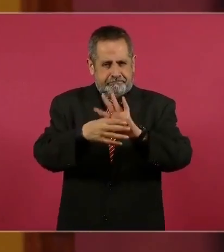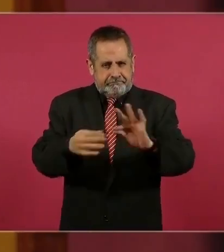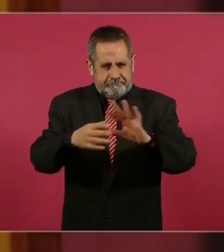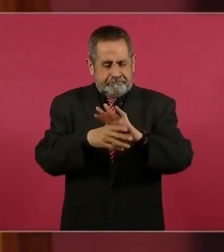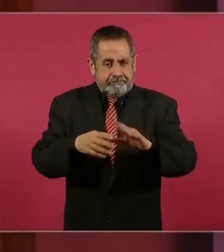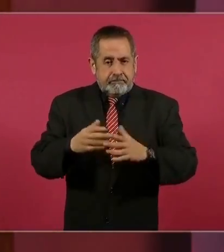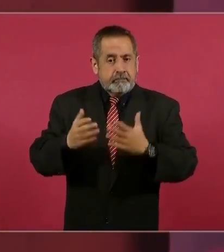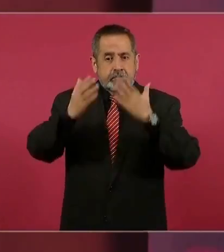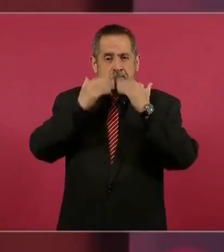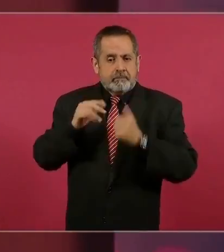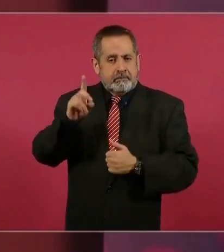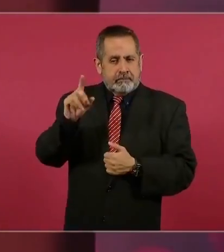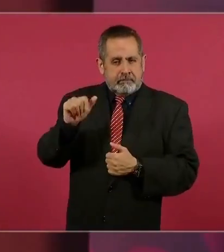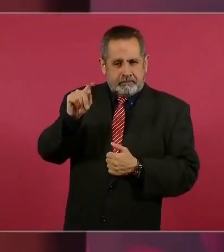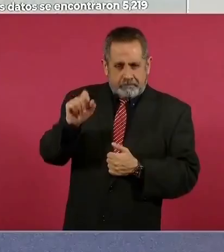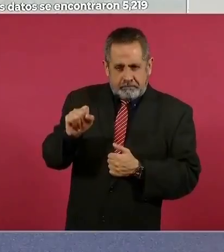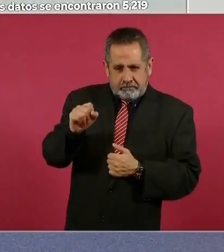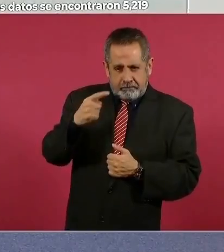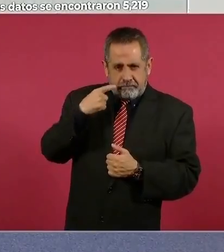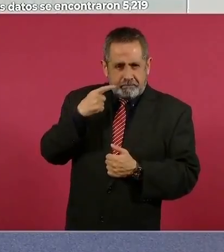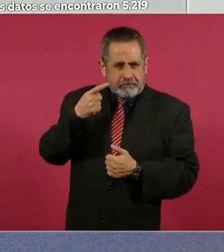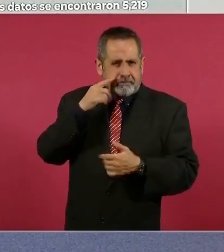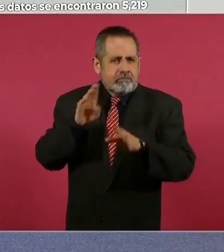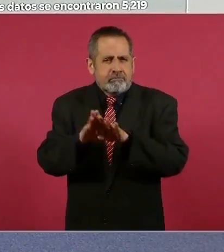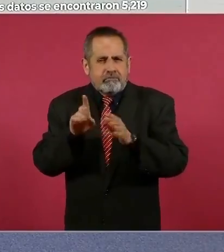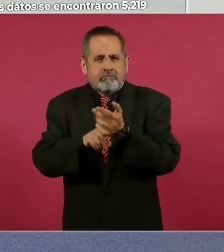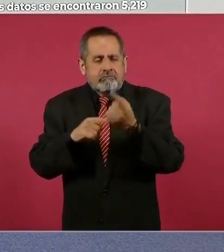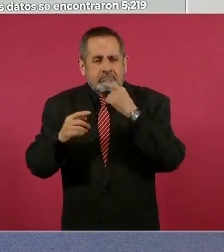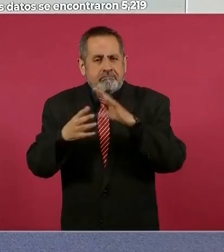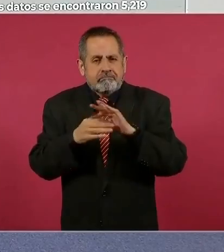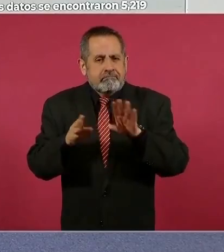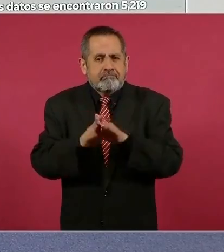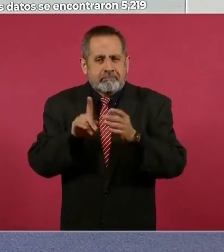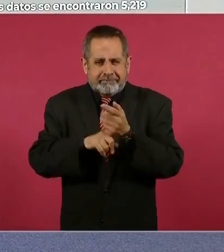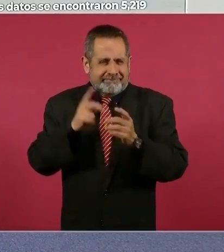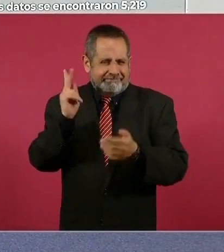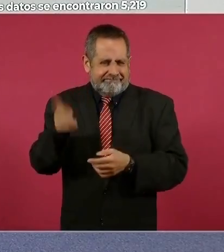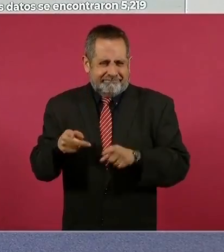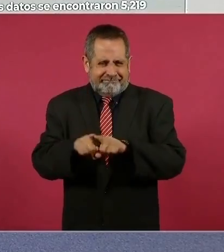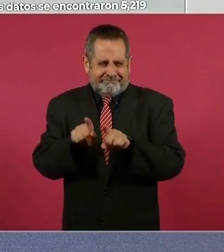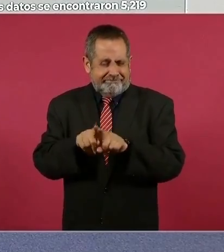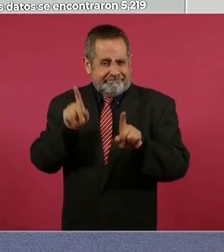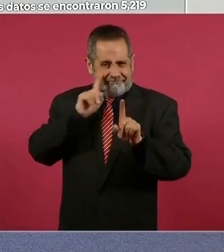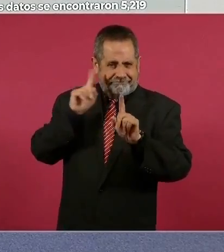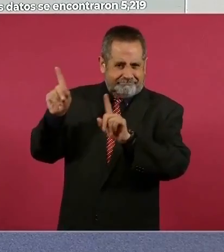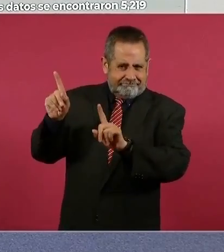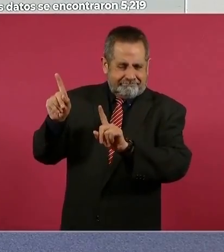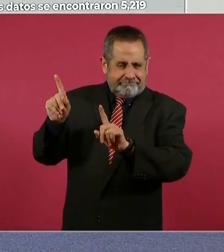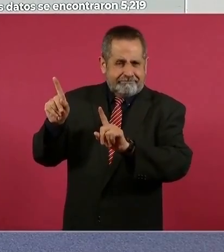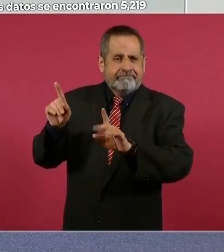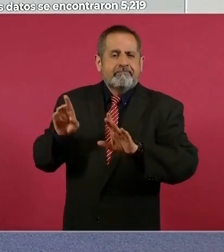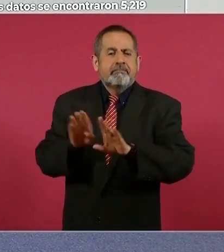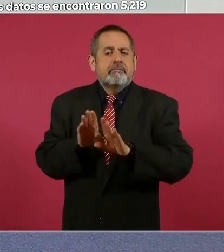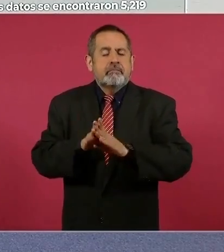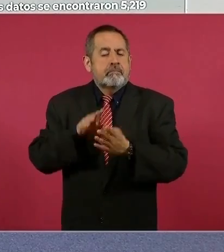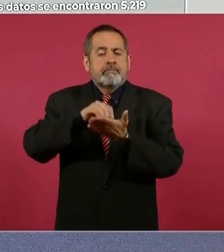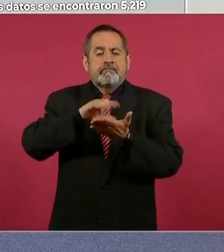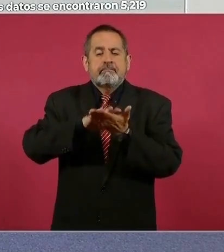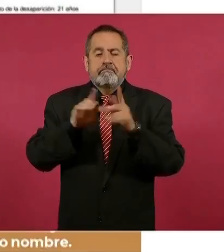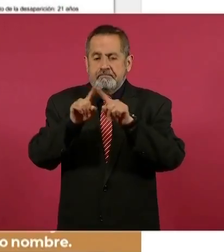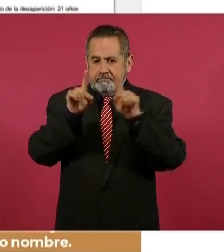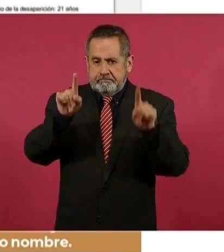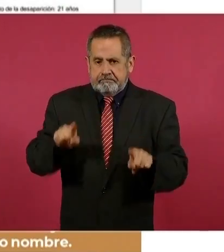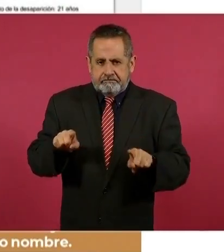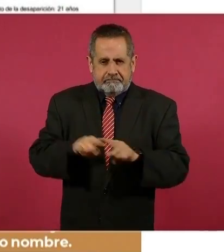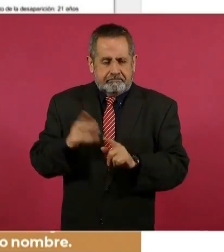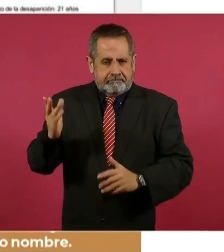sin datos para identificar a la persona son parecidos a este. Es decir, tenemos un registro donde